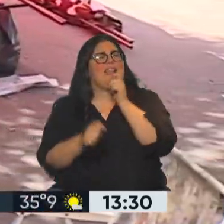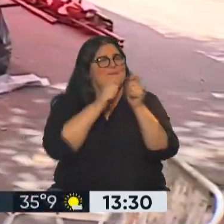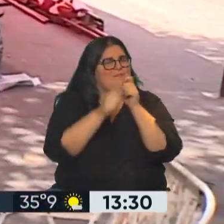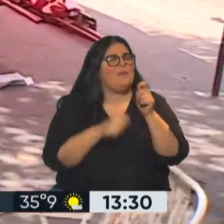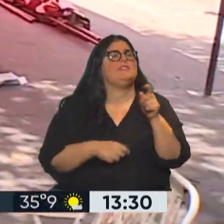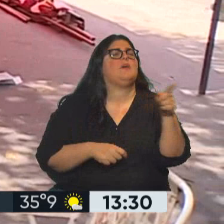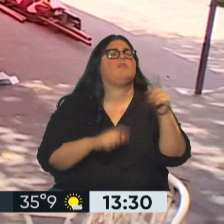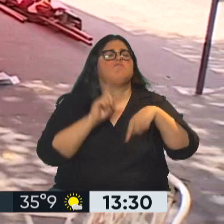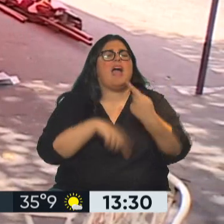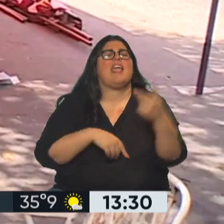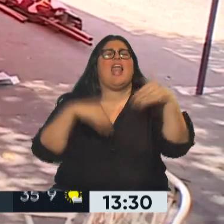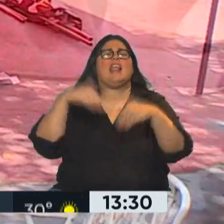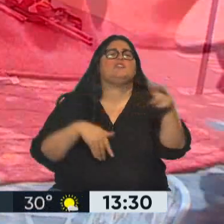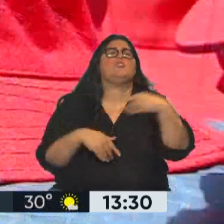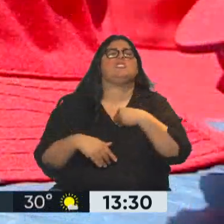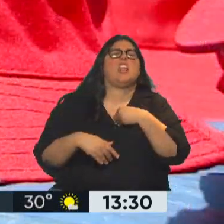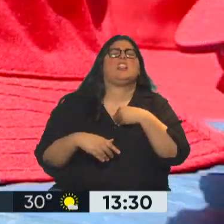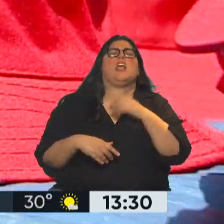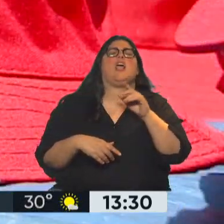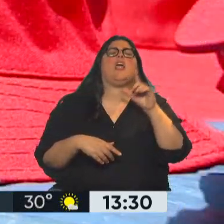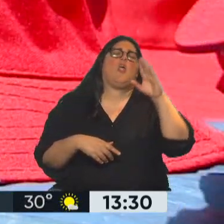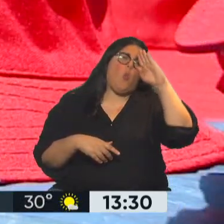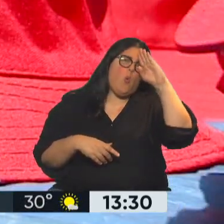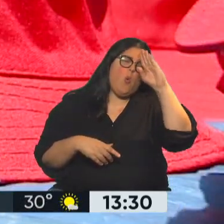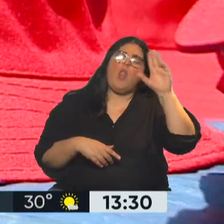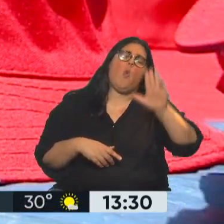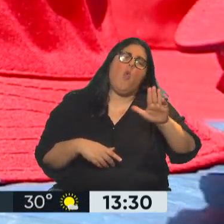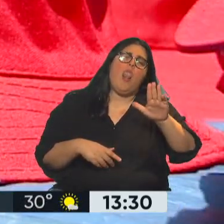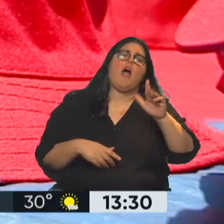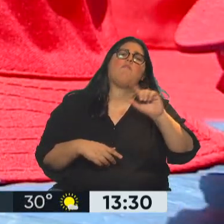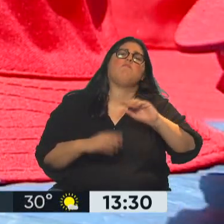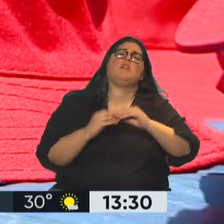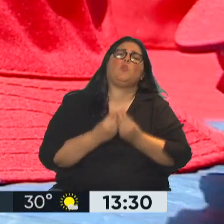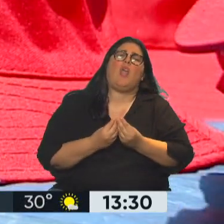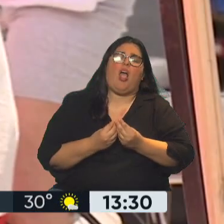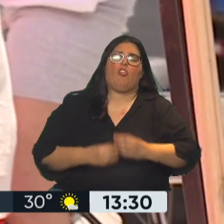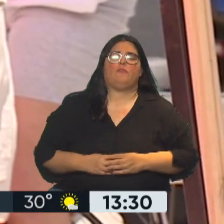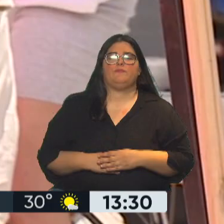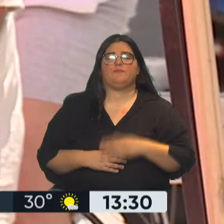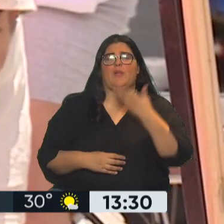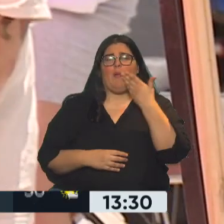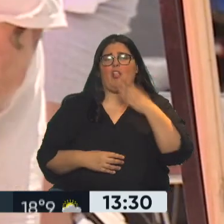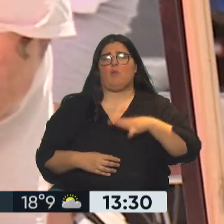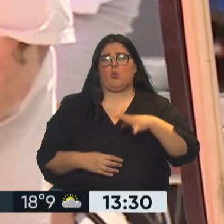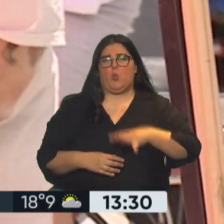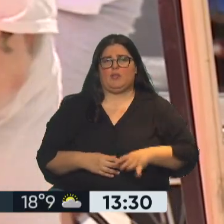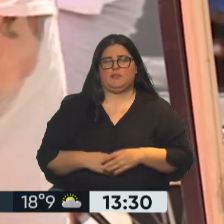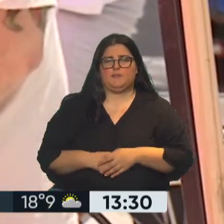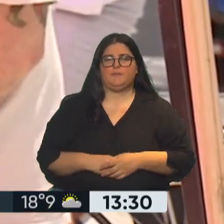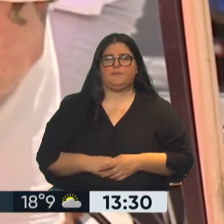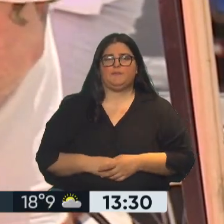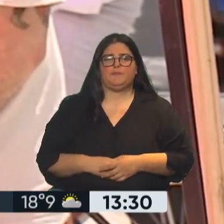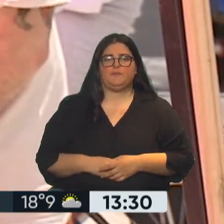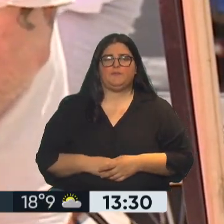de mañana? ¿Cómo sentís que va a salir Lula? Acho que vamos comemorar muito hoje. Ele foi muito bem ontem no